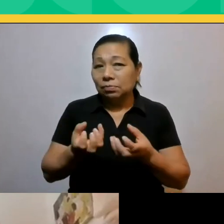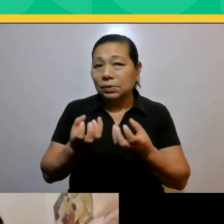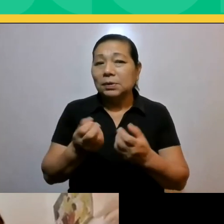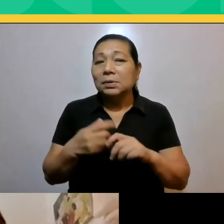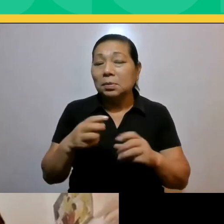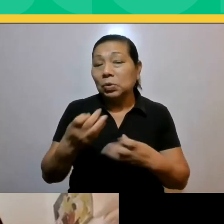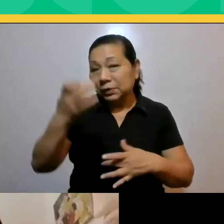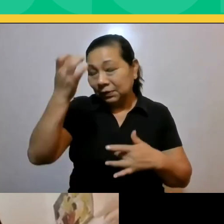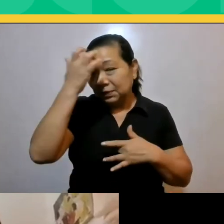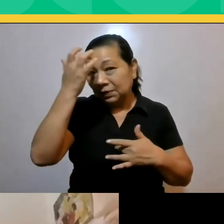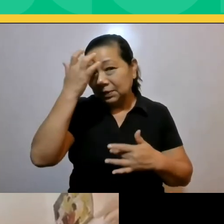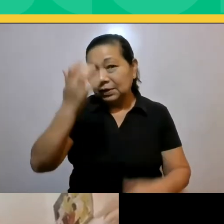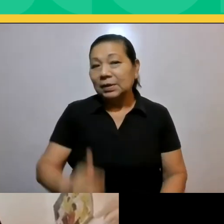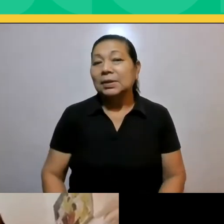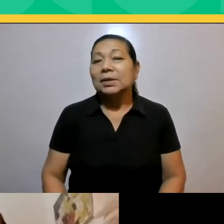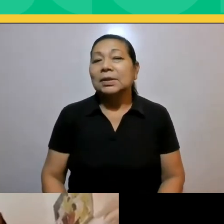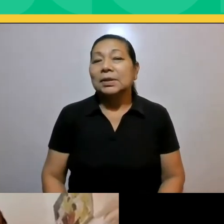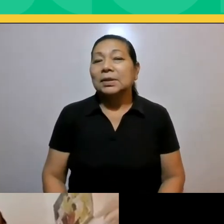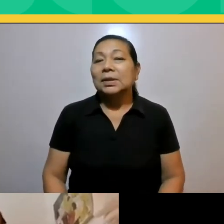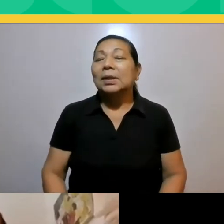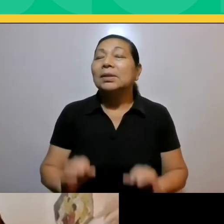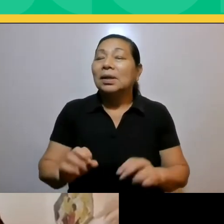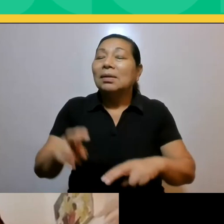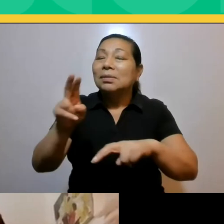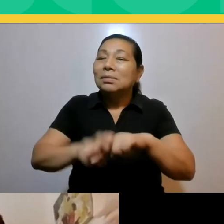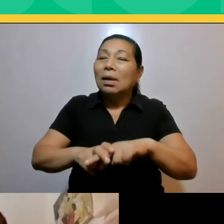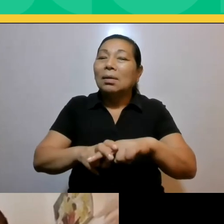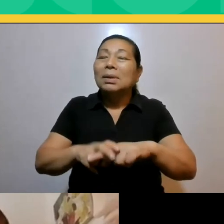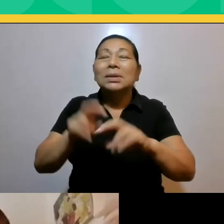muchas enfermedades. O sea, el estar sedentario